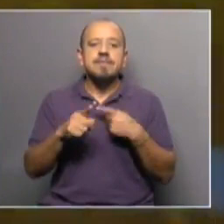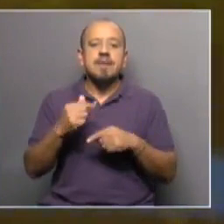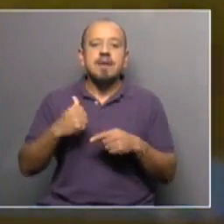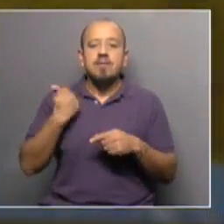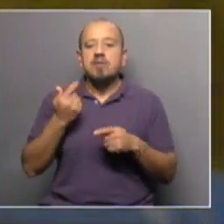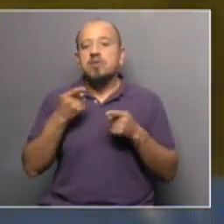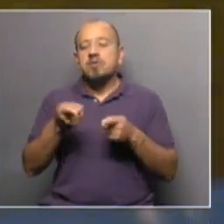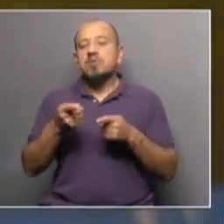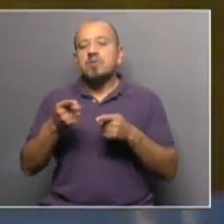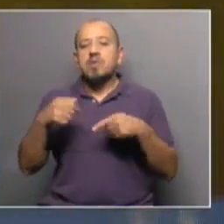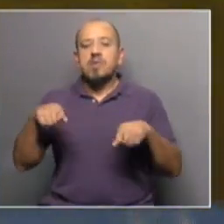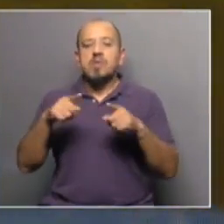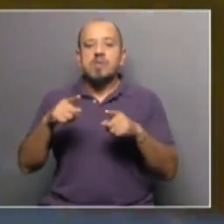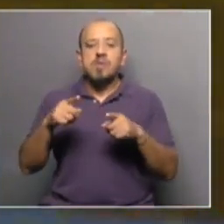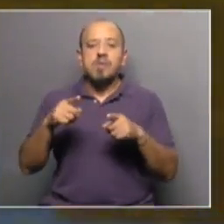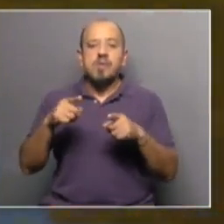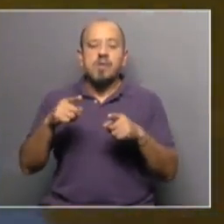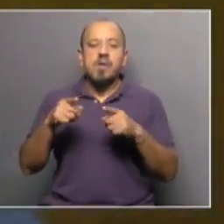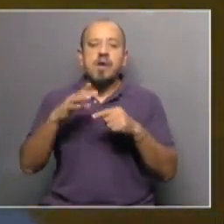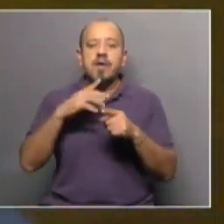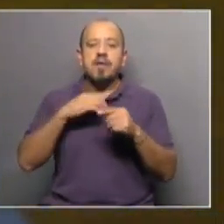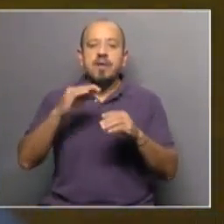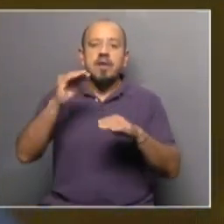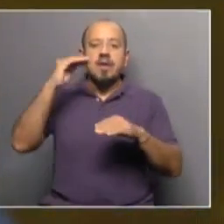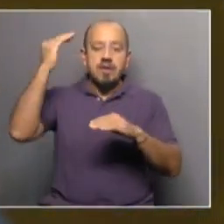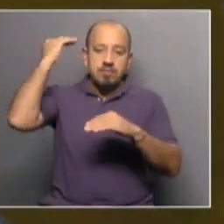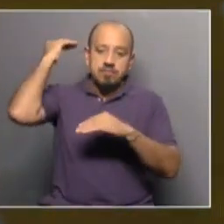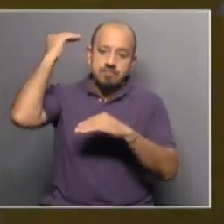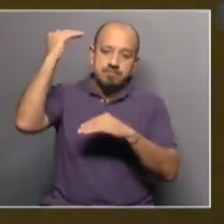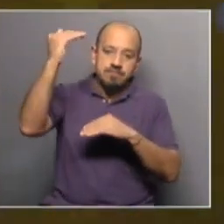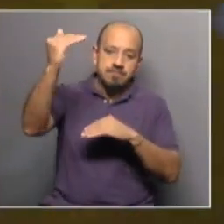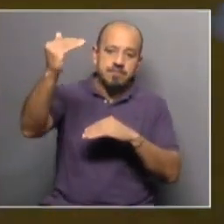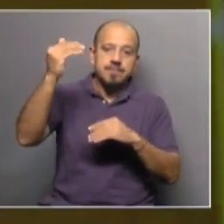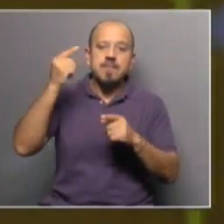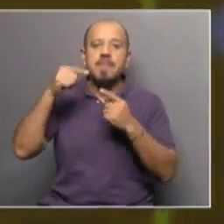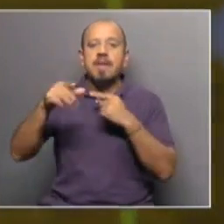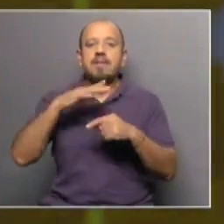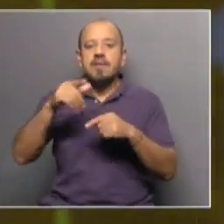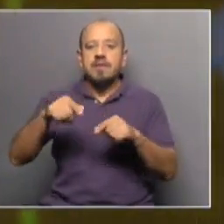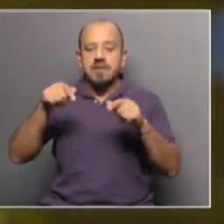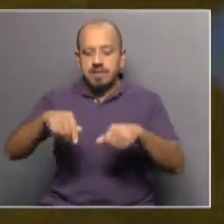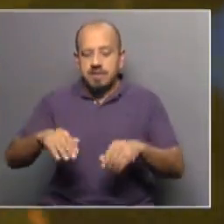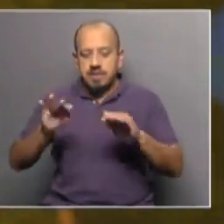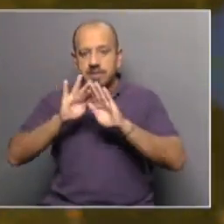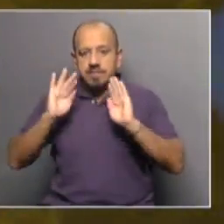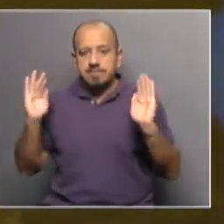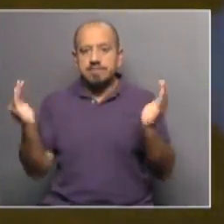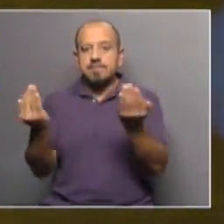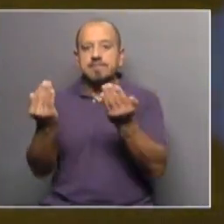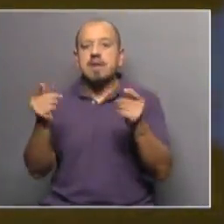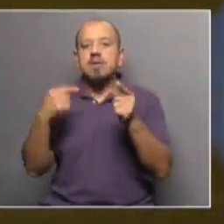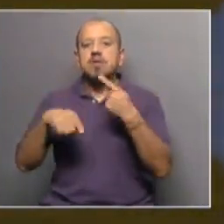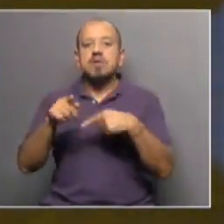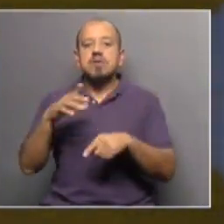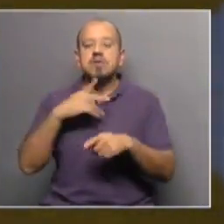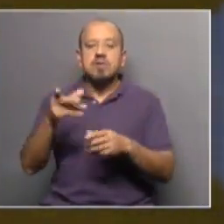aprovechó esa posibilidad que tenía el Albatros, que estaba techado y bueno, se lo terminó de cerrar porque había una parte que estaba abierta y bueno, el club